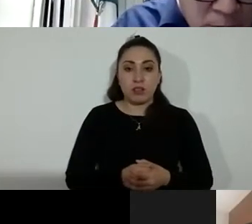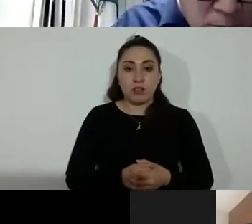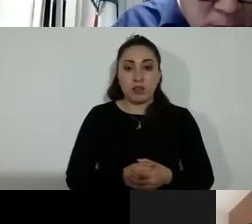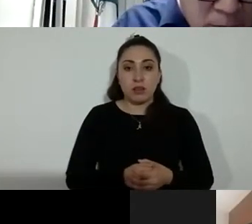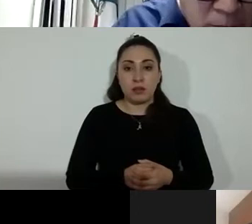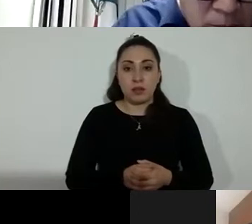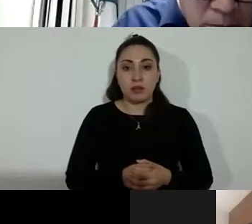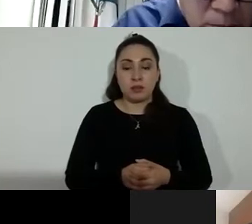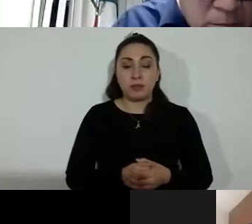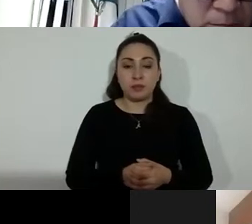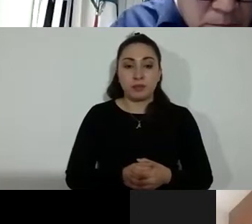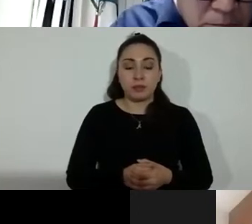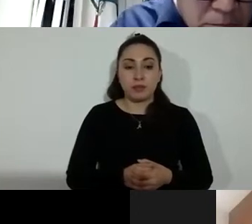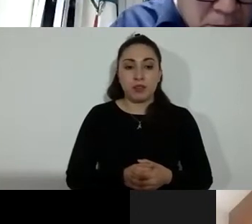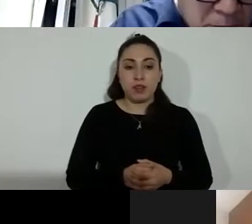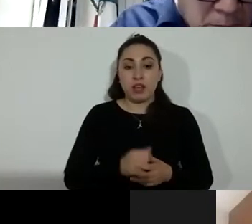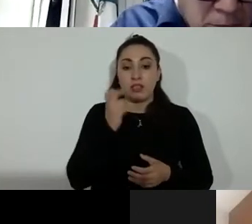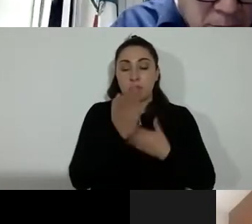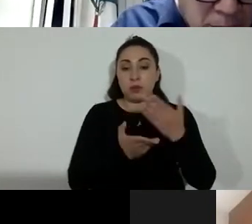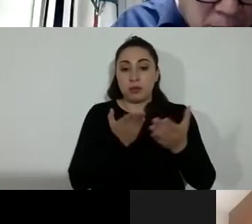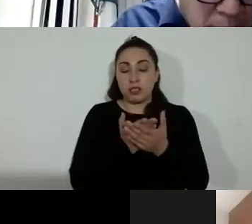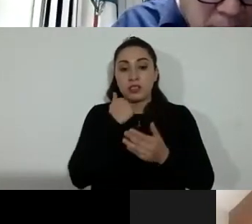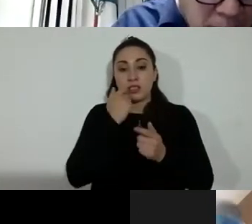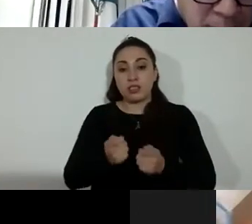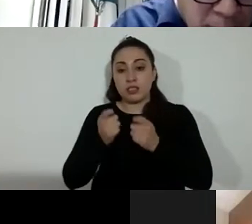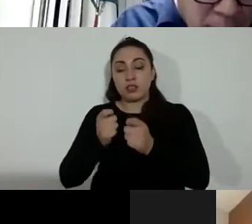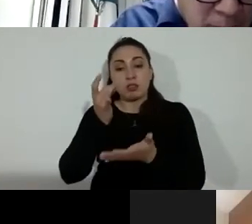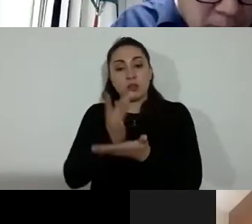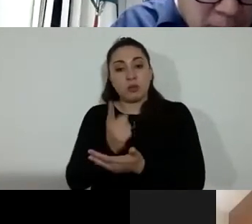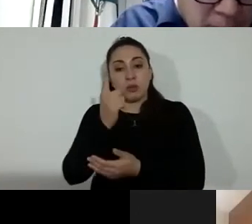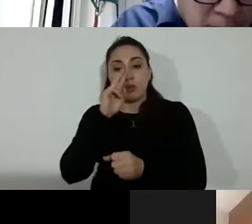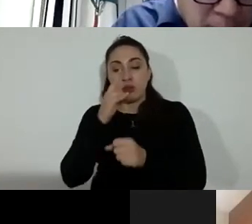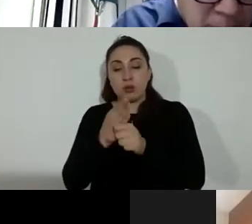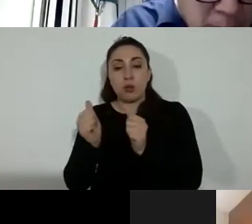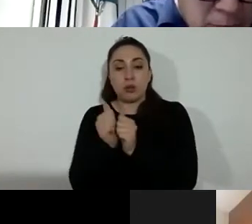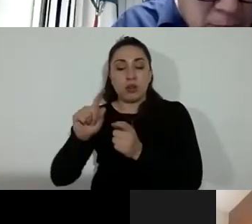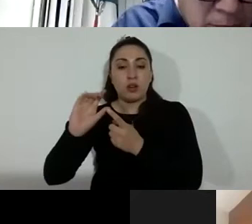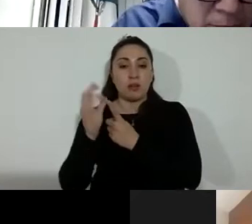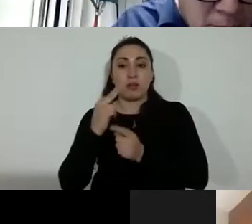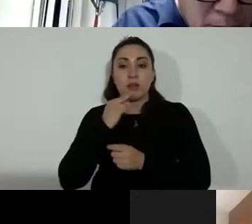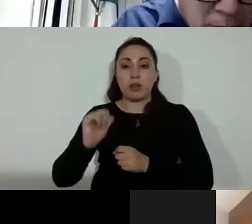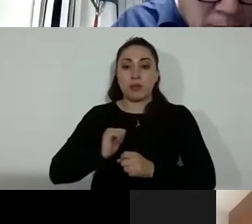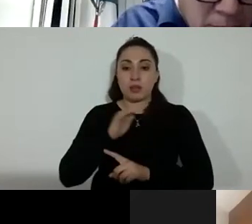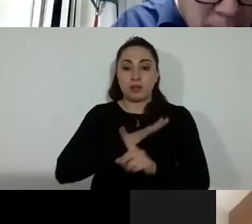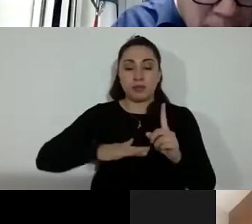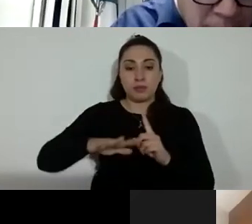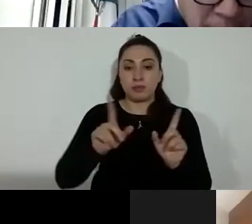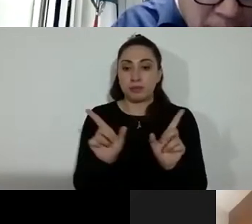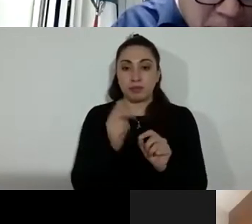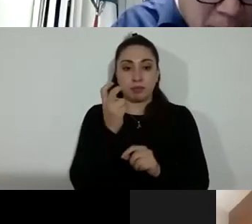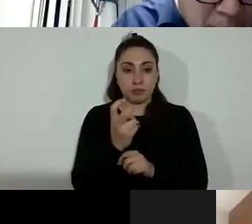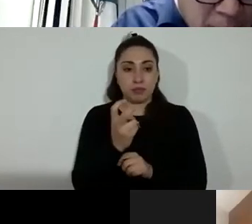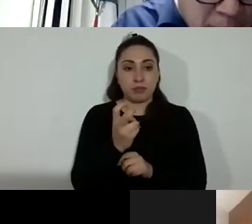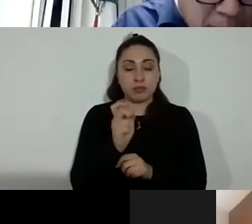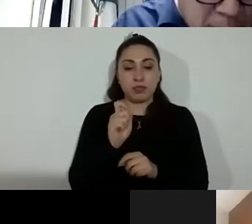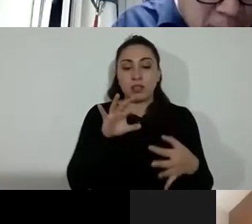espacios públicos o de uso y aprovechamiento del espacio público únicamente son turnadas a la Comisión de Uso y Aprovechamiento del Espacio Público por la